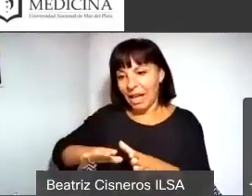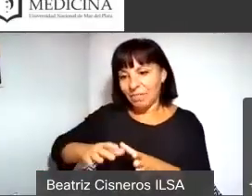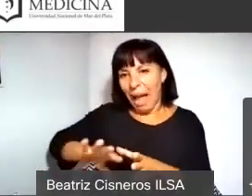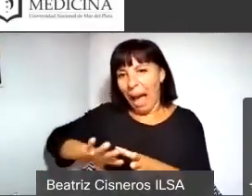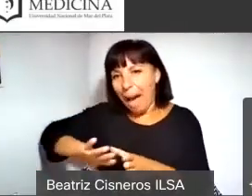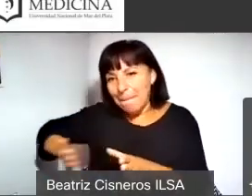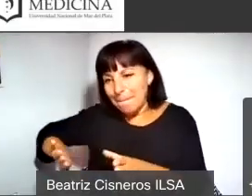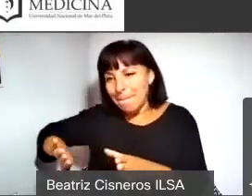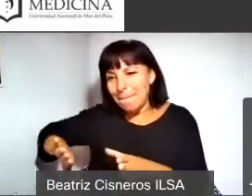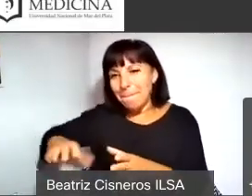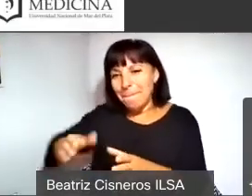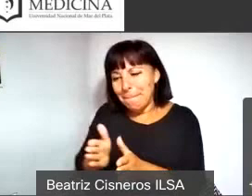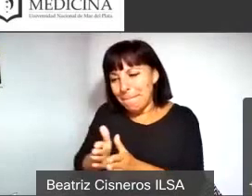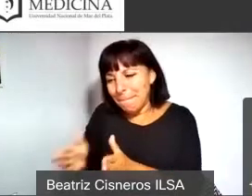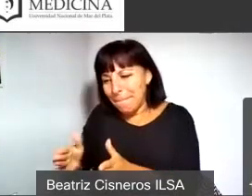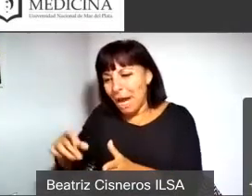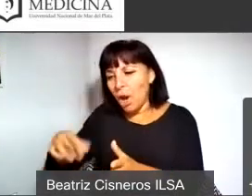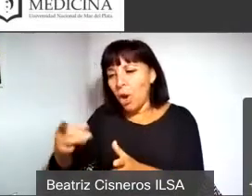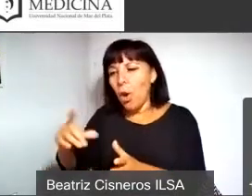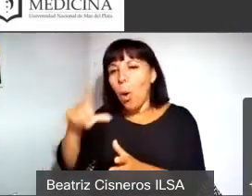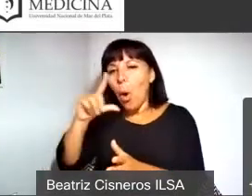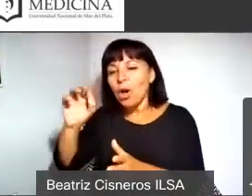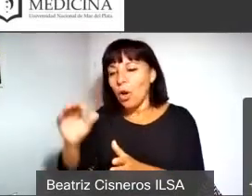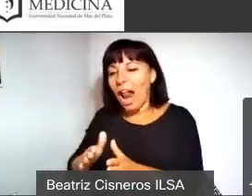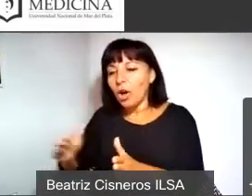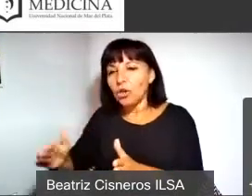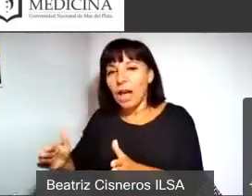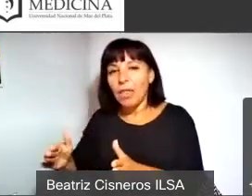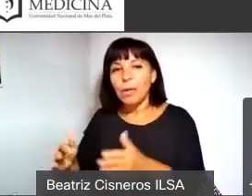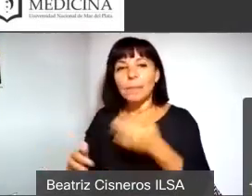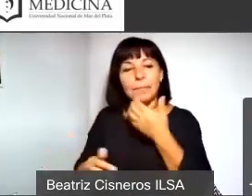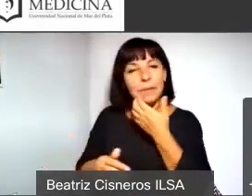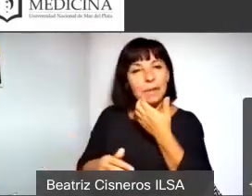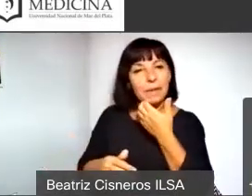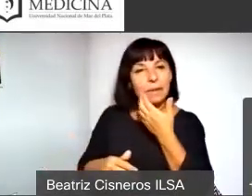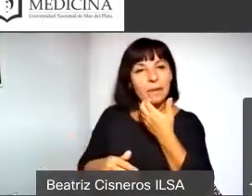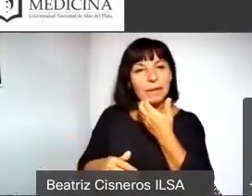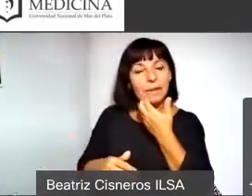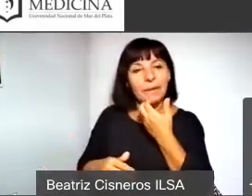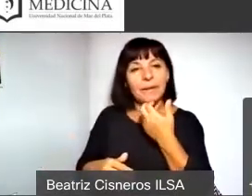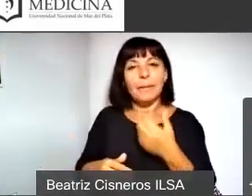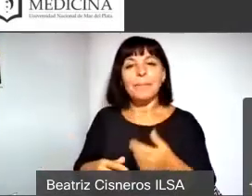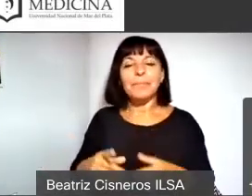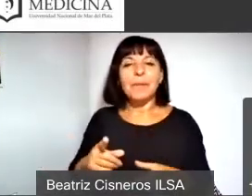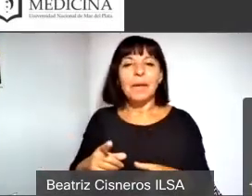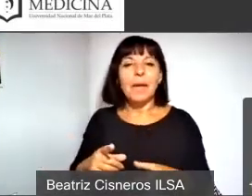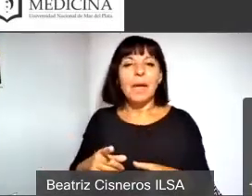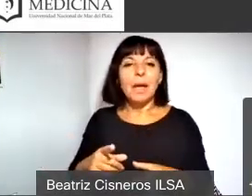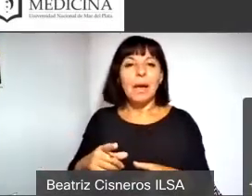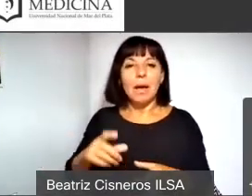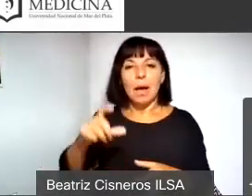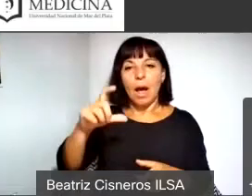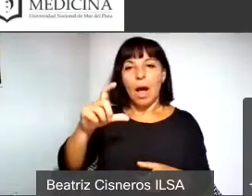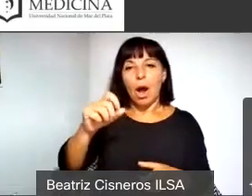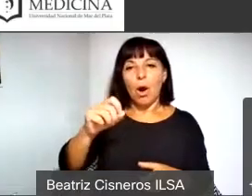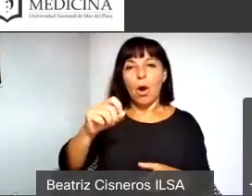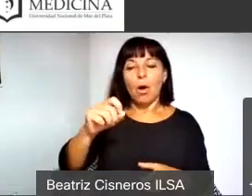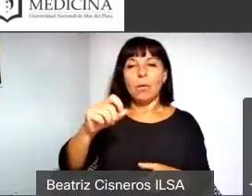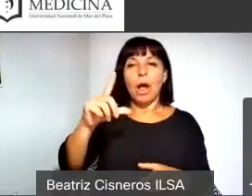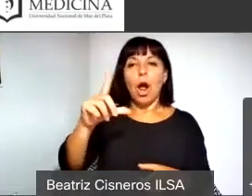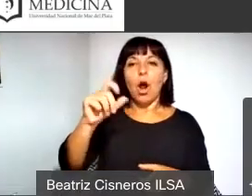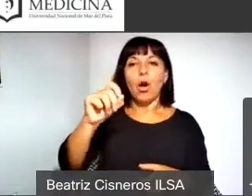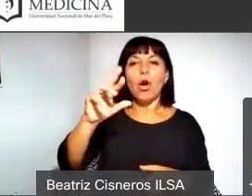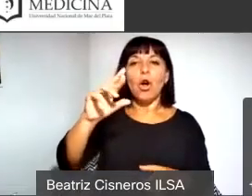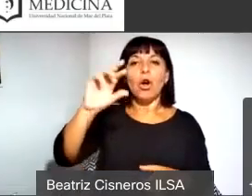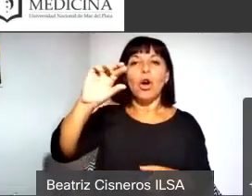costadito. Una de las organelas que es típica de la célula eucariota vegetal es el cloroplasto, y que no está presente